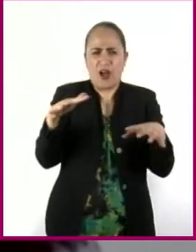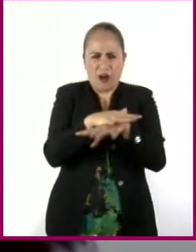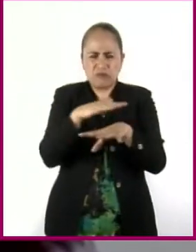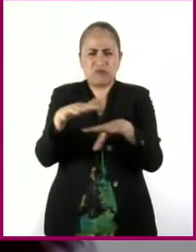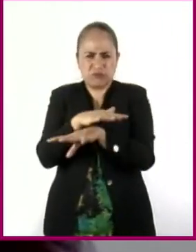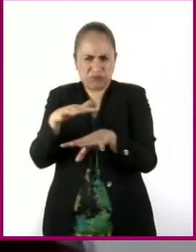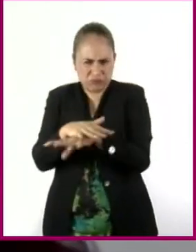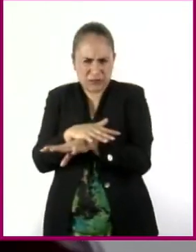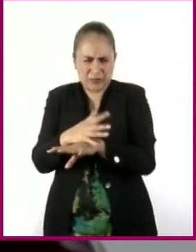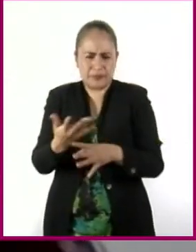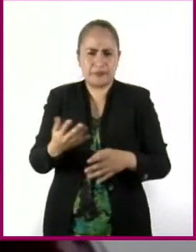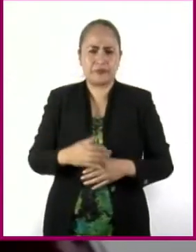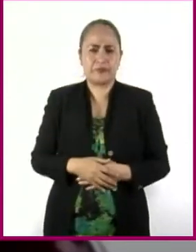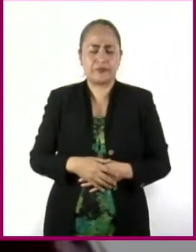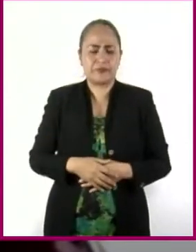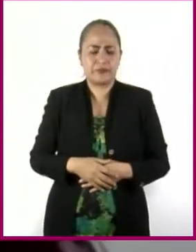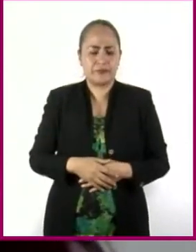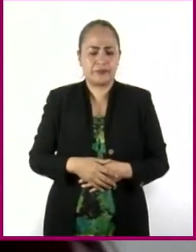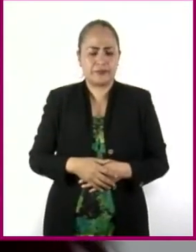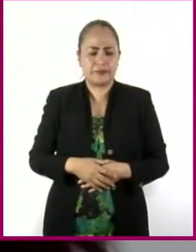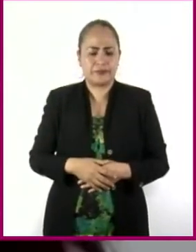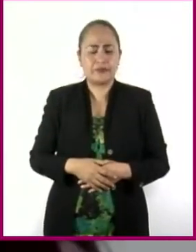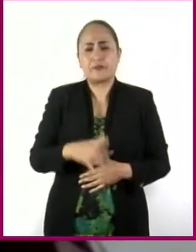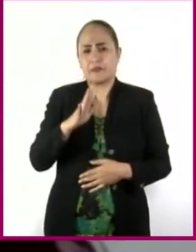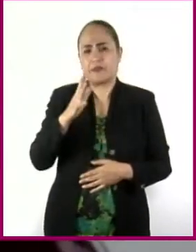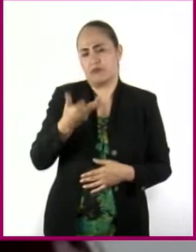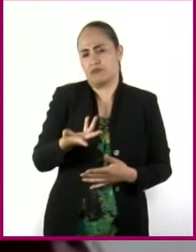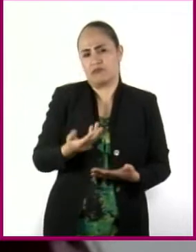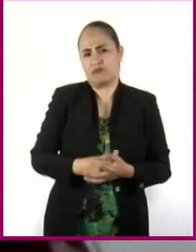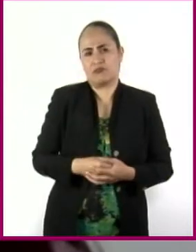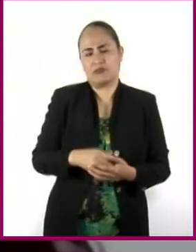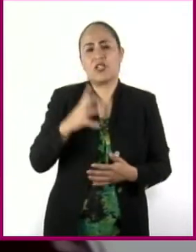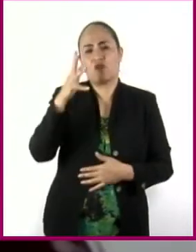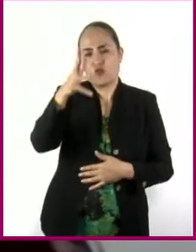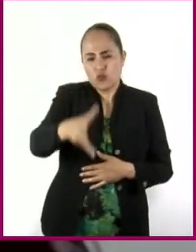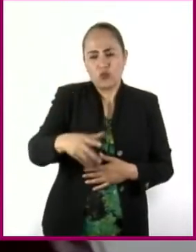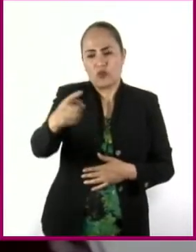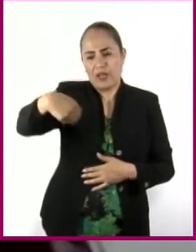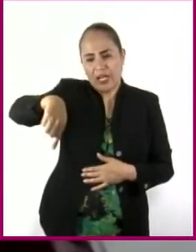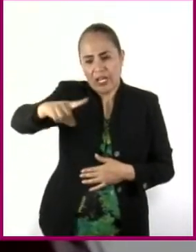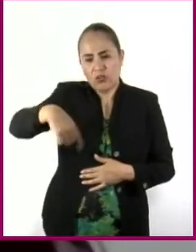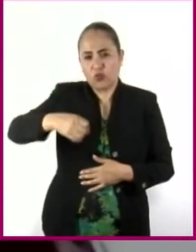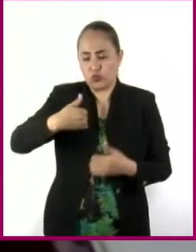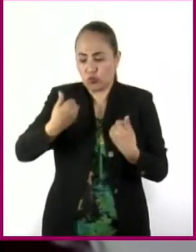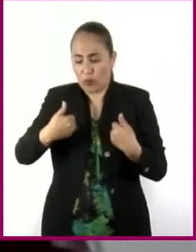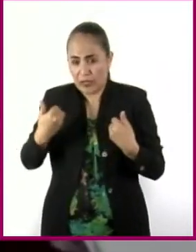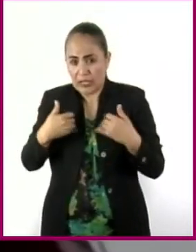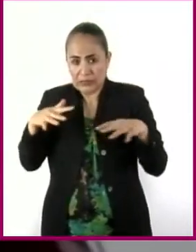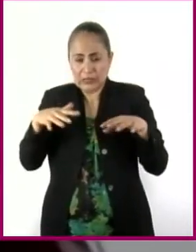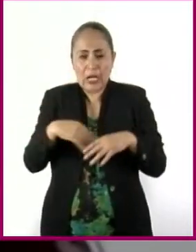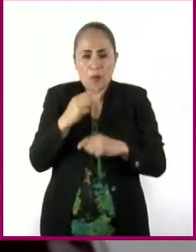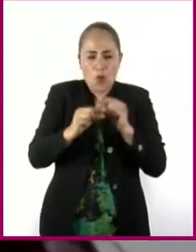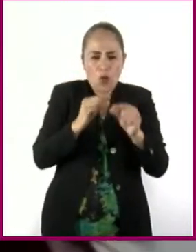y para las vejeces que pues vamos a tener, si es que así lo